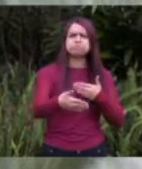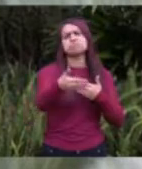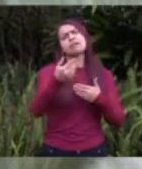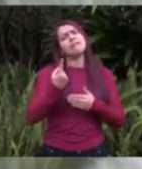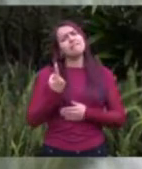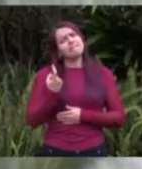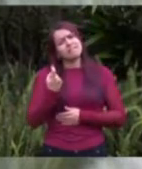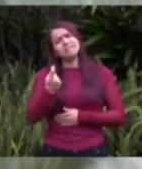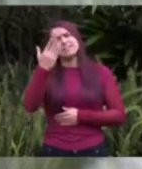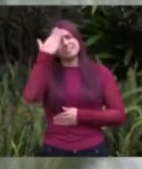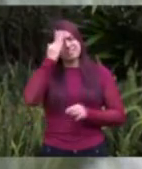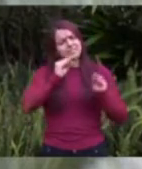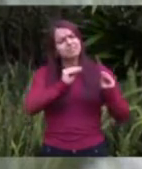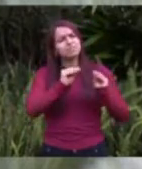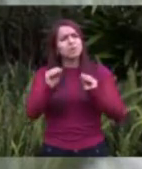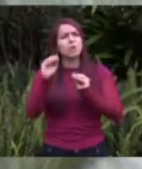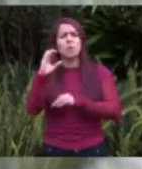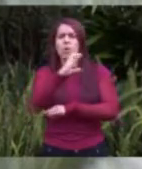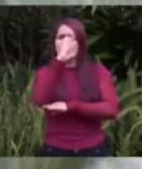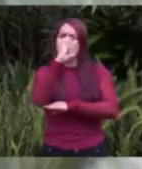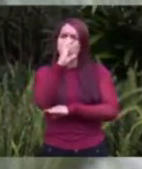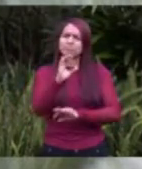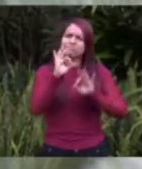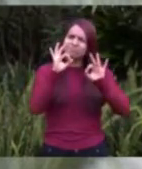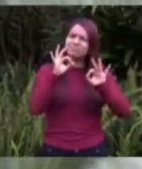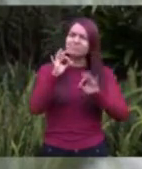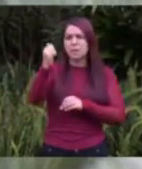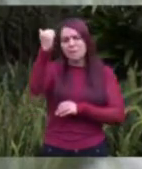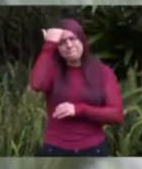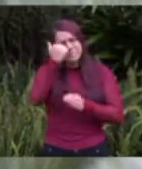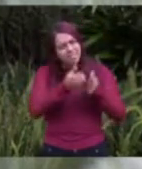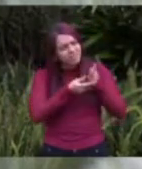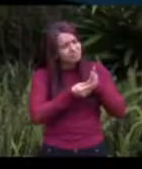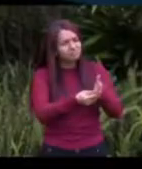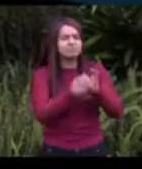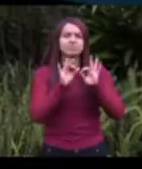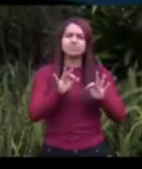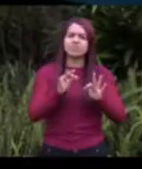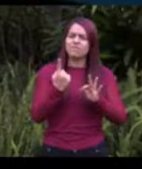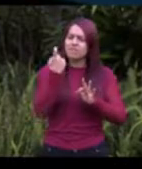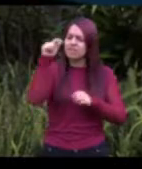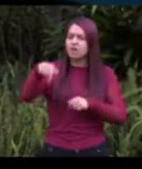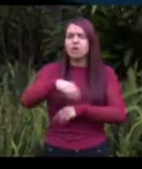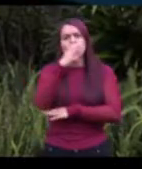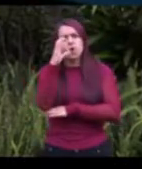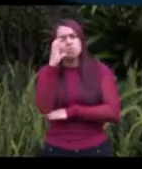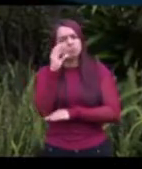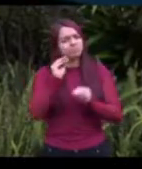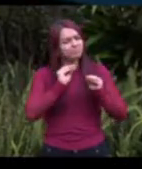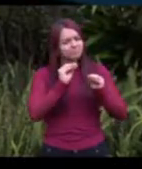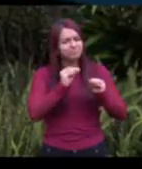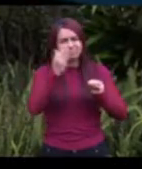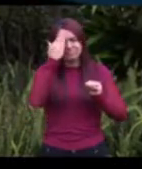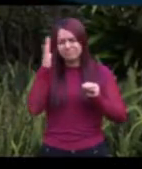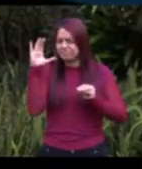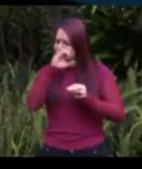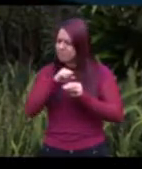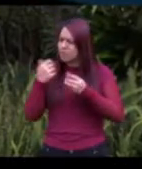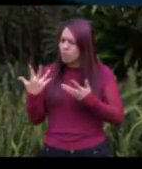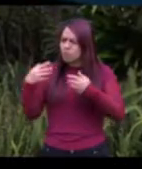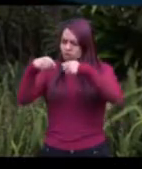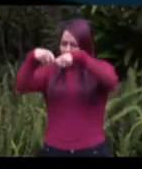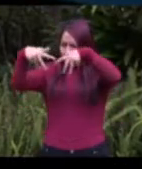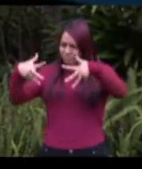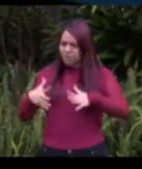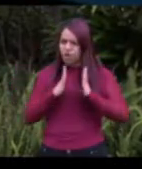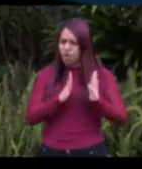pedagogía con los colombianos. Nos falta mucho familiarizar más al país de lo que representa todo este esquema. Pero creo